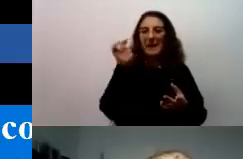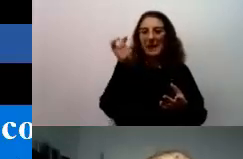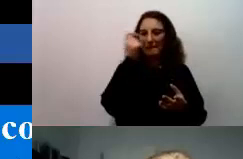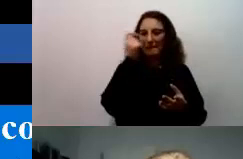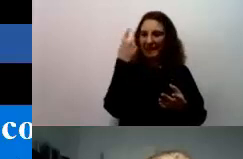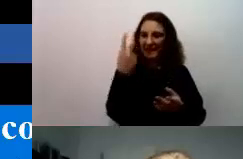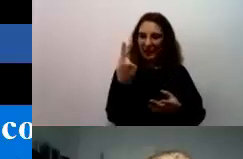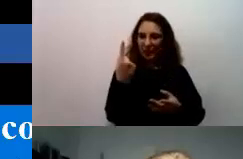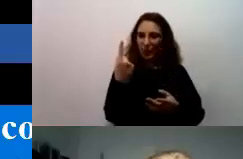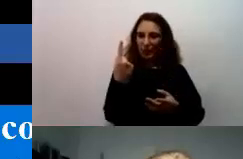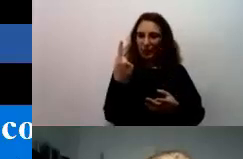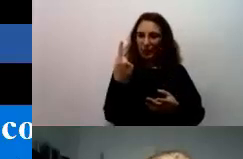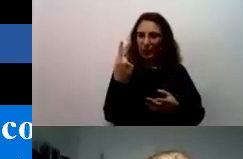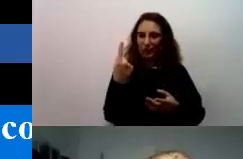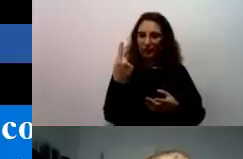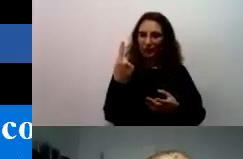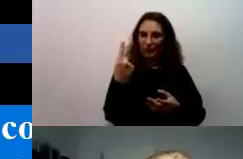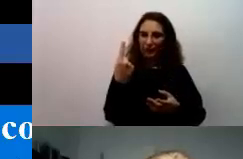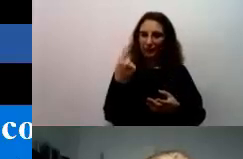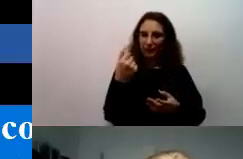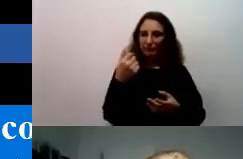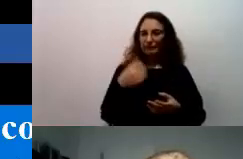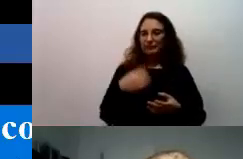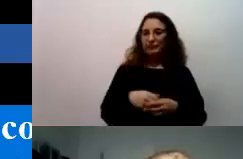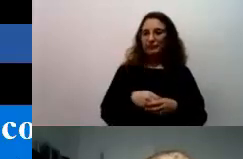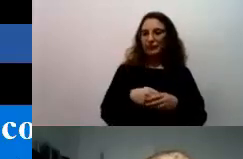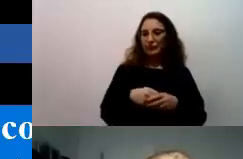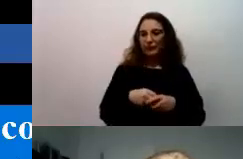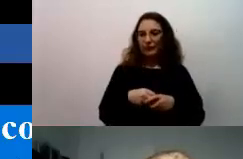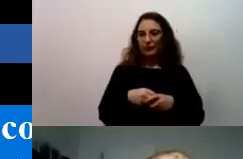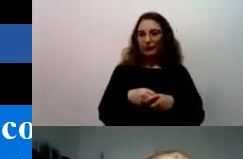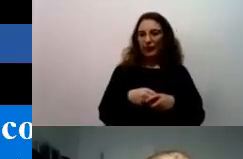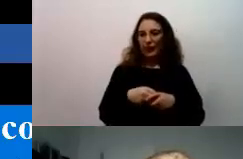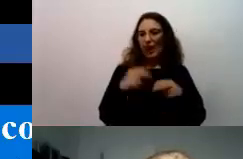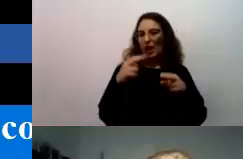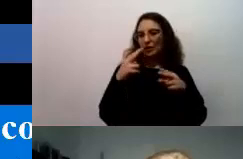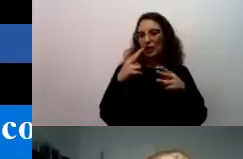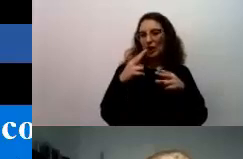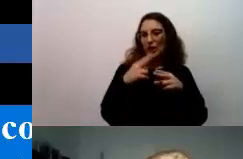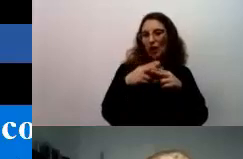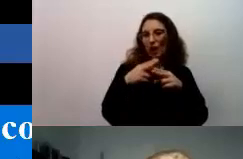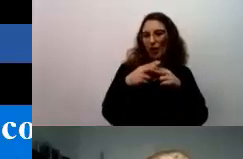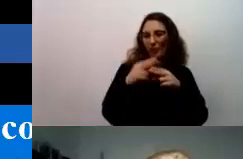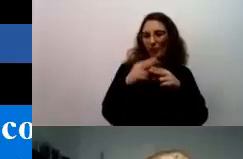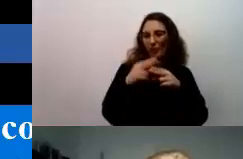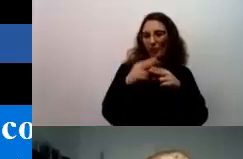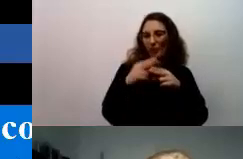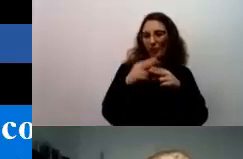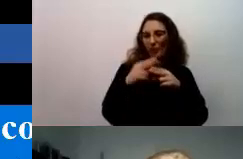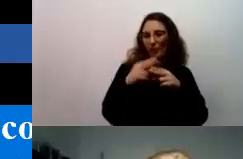43º, AMB y otros, contra Estado Nacional, Ministerio de Planificación, contra el